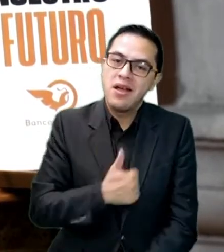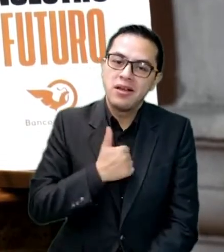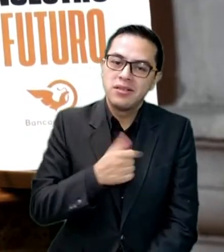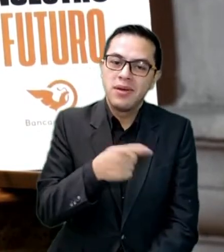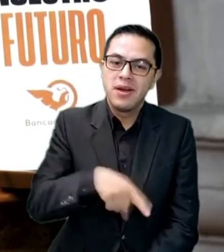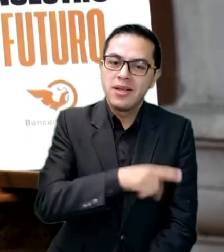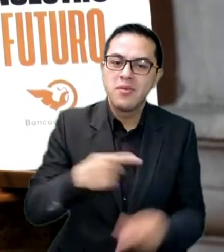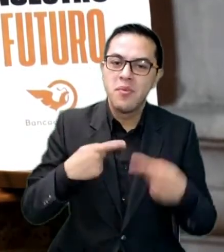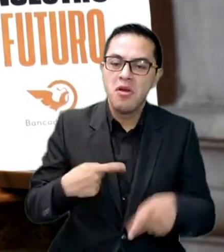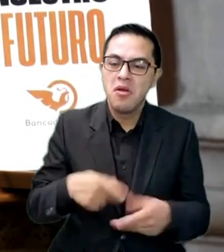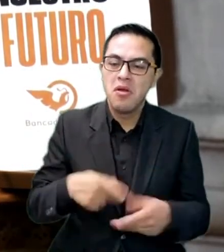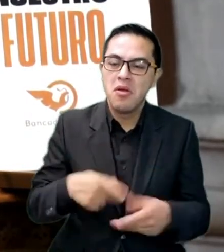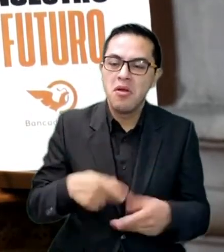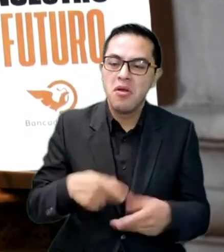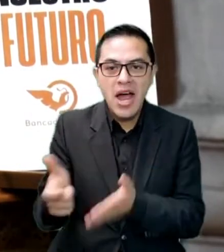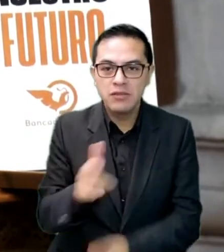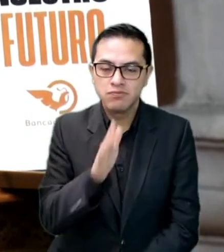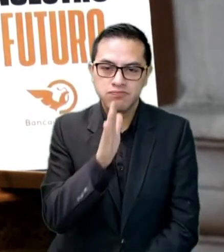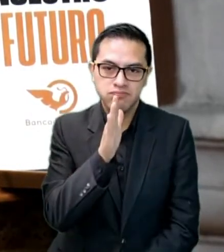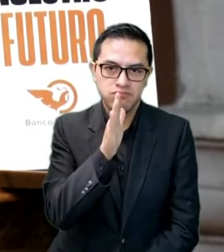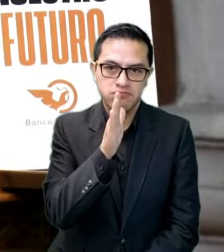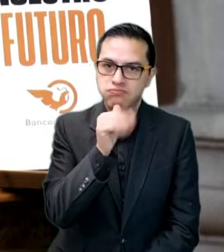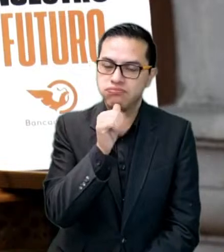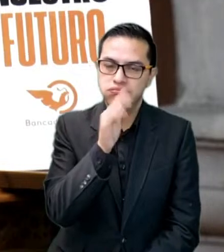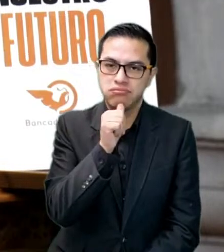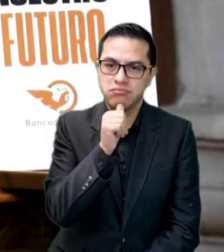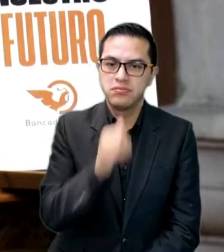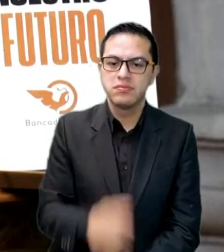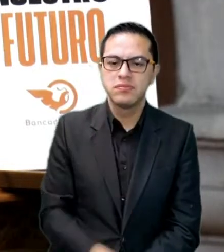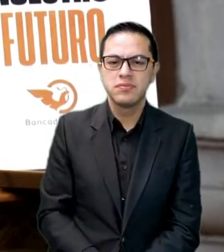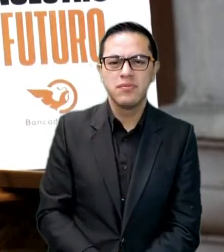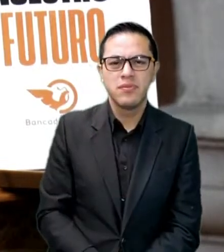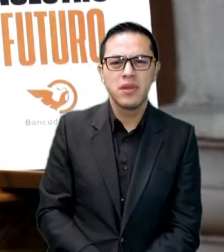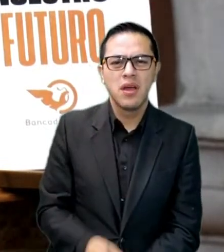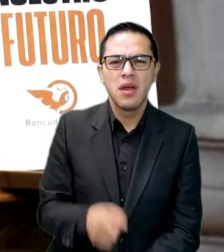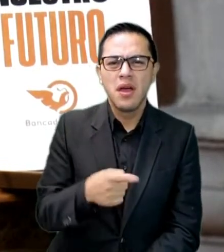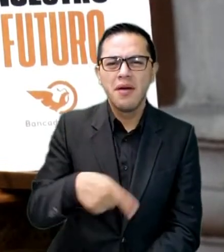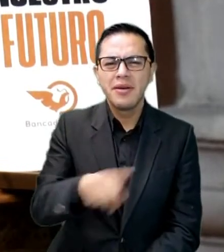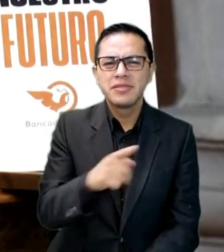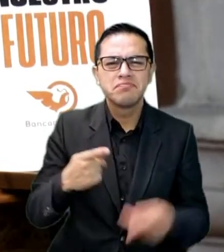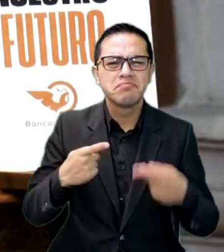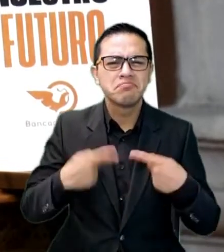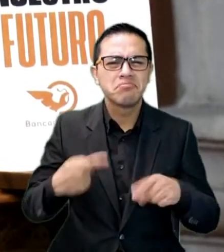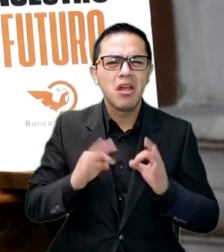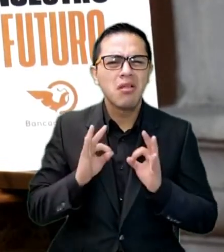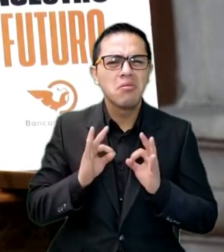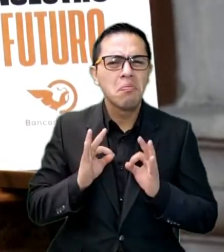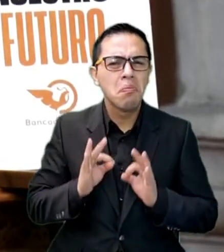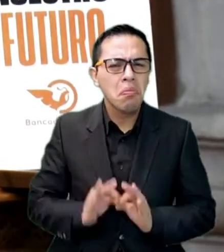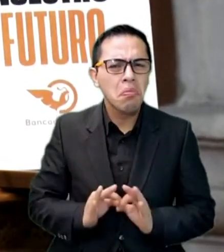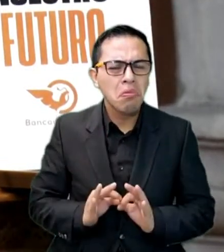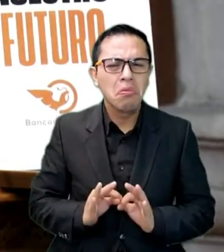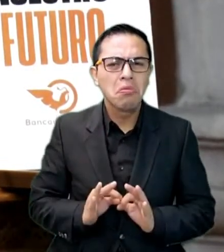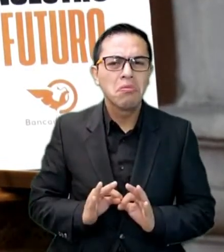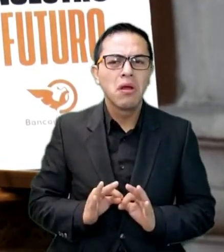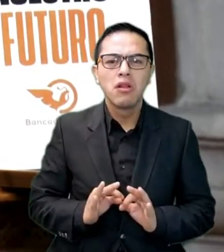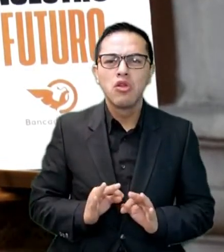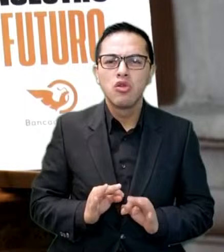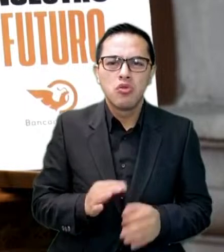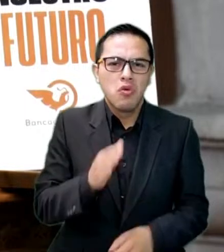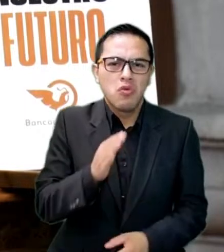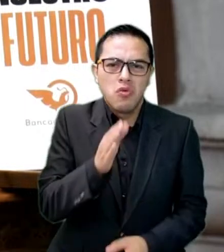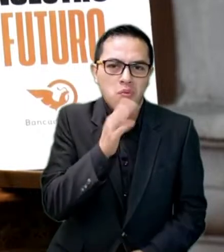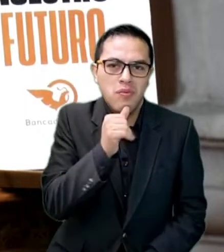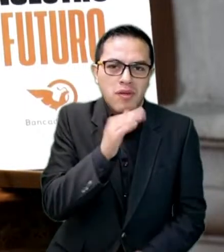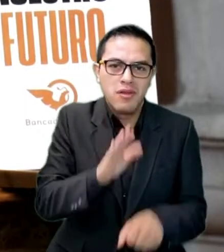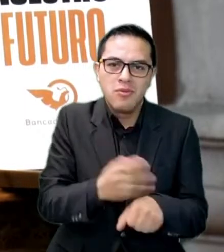puede costear. ¿Y cómo van a pagar por esa tranquilidad si cuando estaban libres el 74%